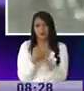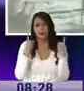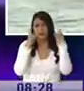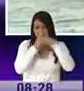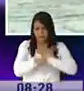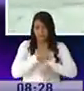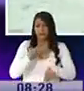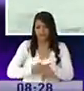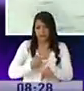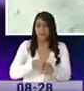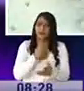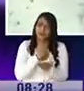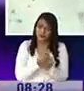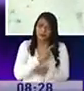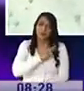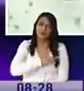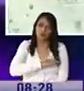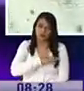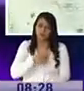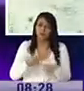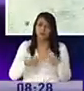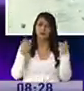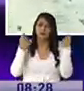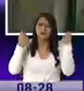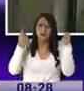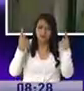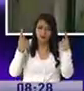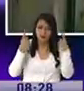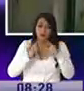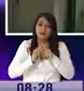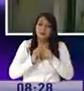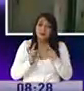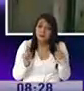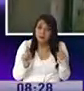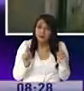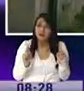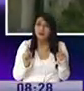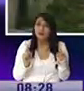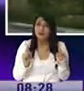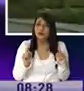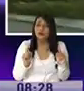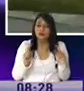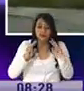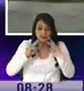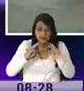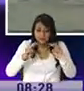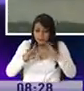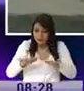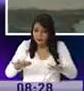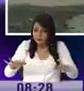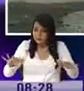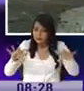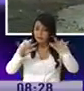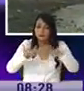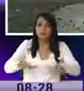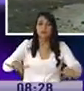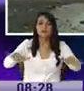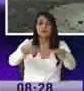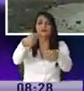para para el municipio pero es solamente de hacer un una inspección rosamente